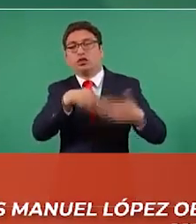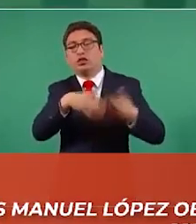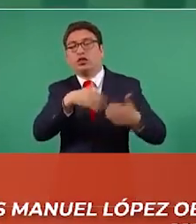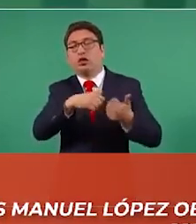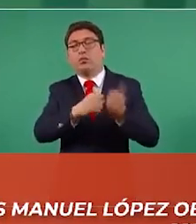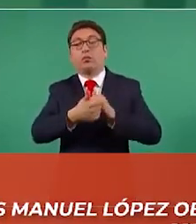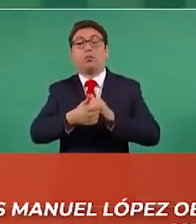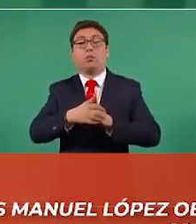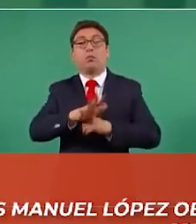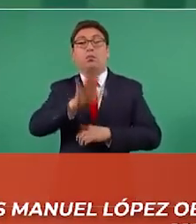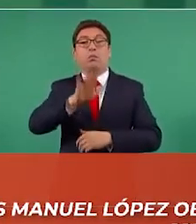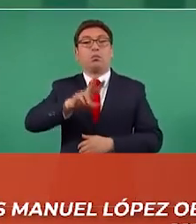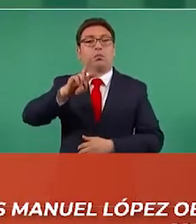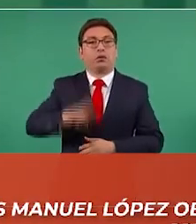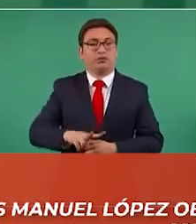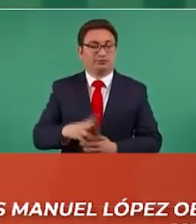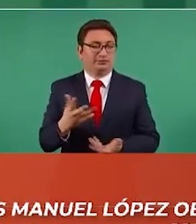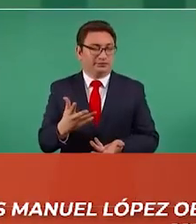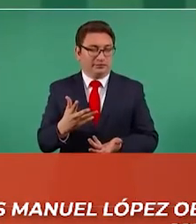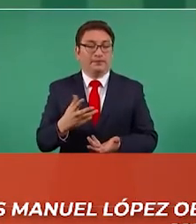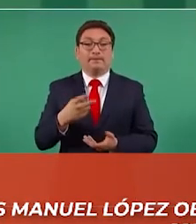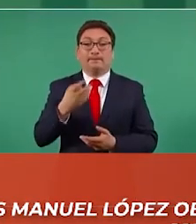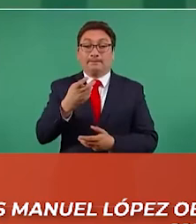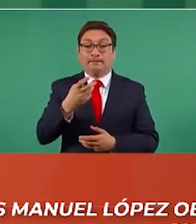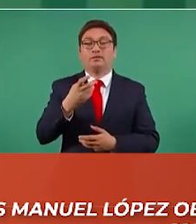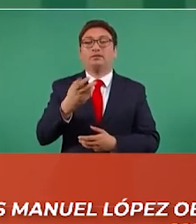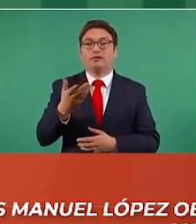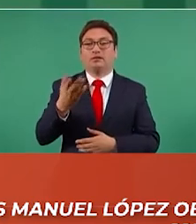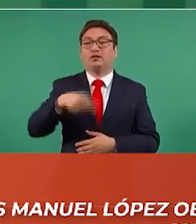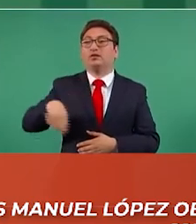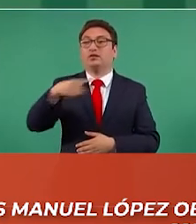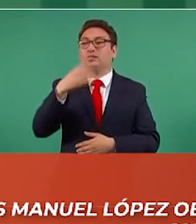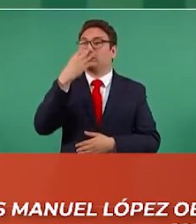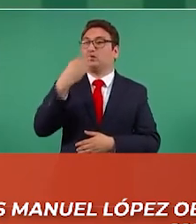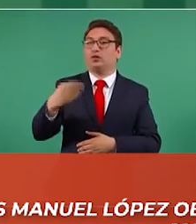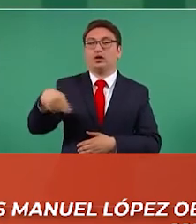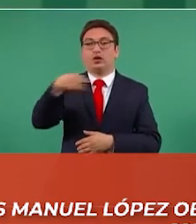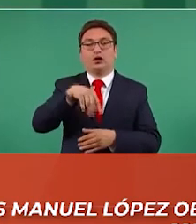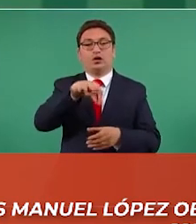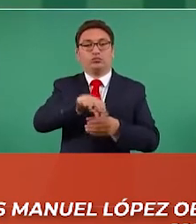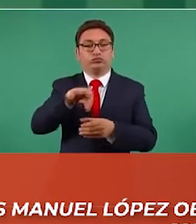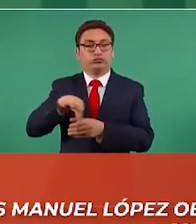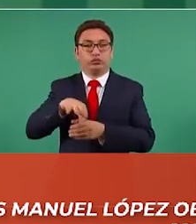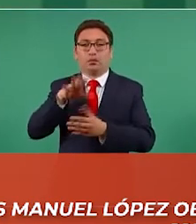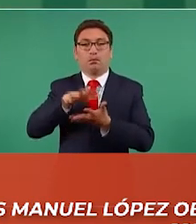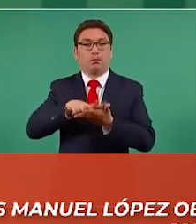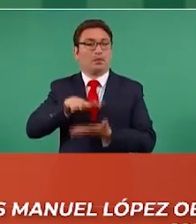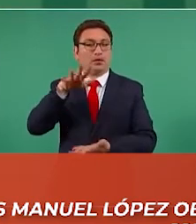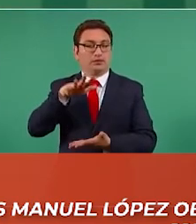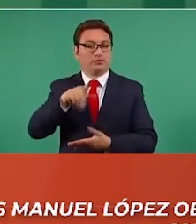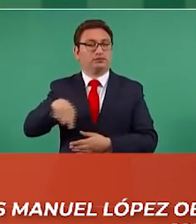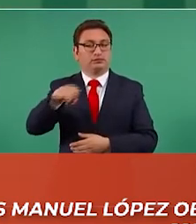votaron mayoritariamente en Coyoacán